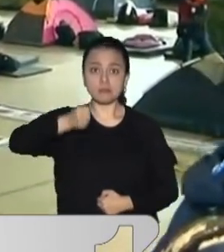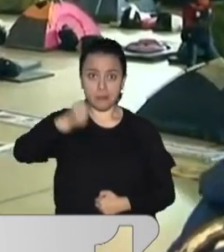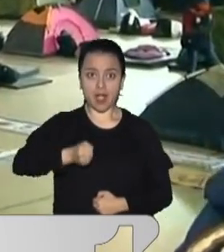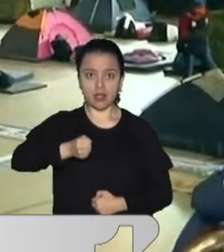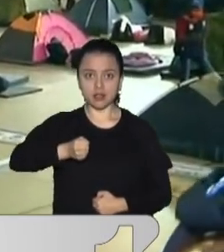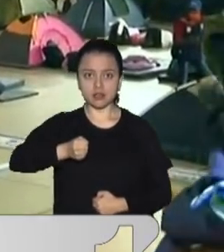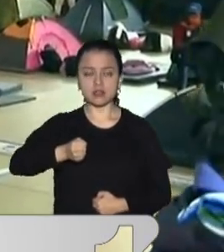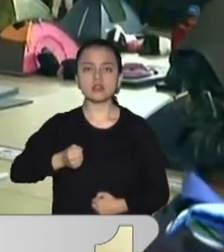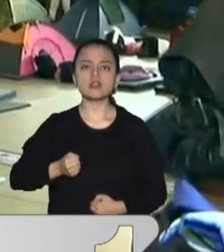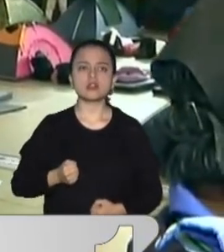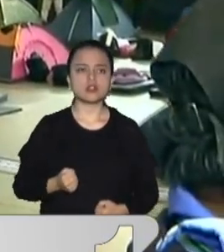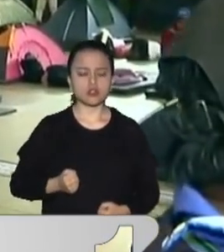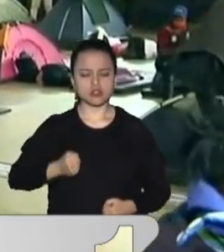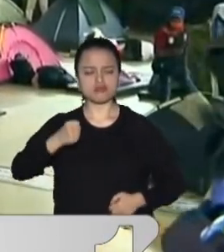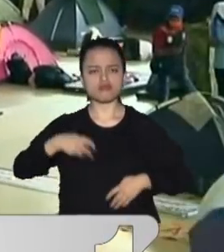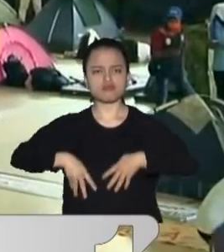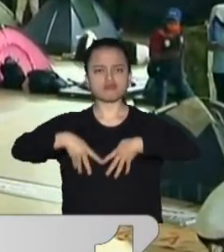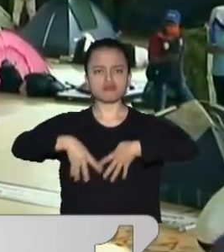a marchar,